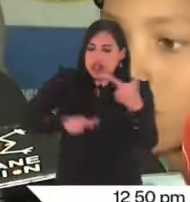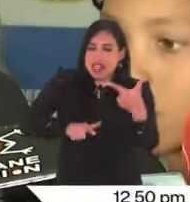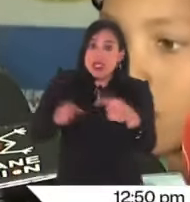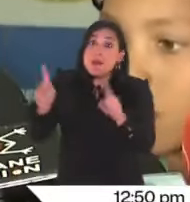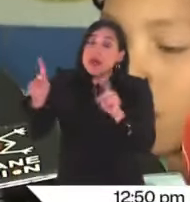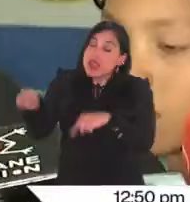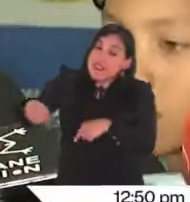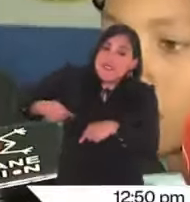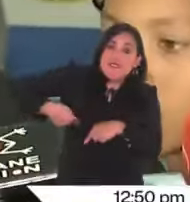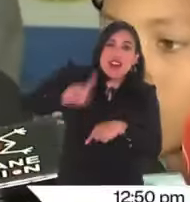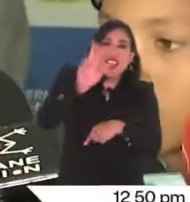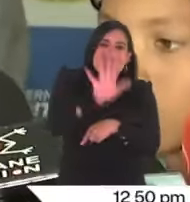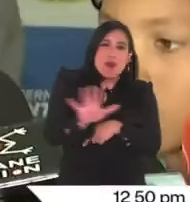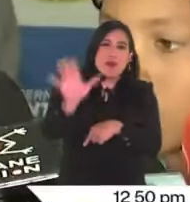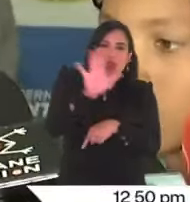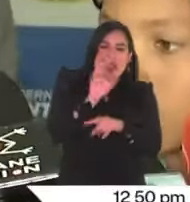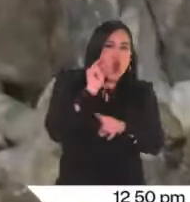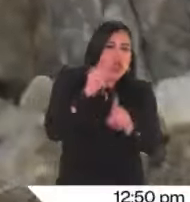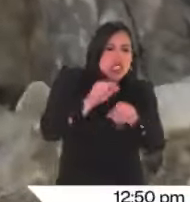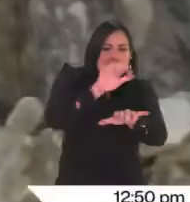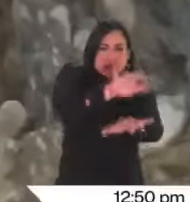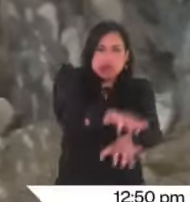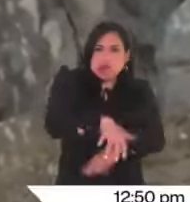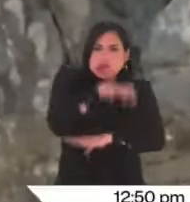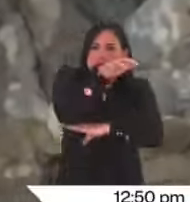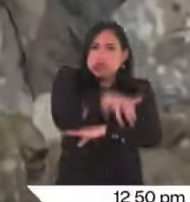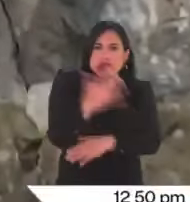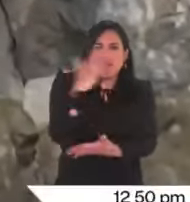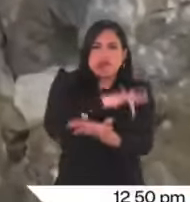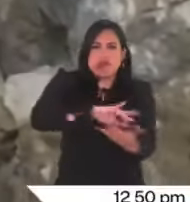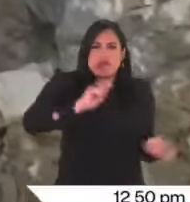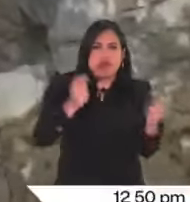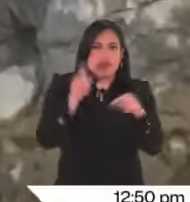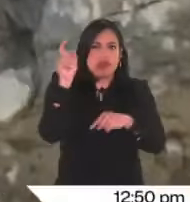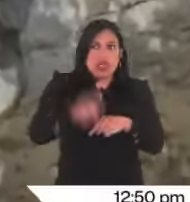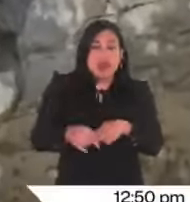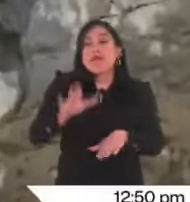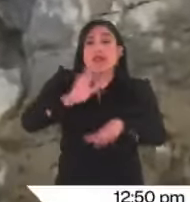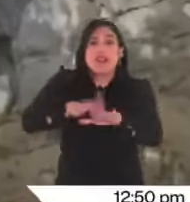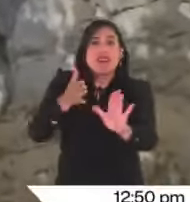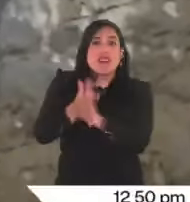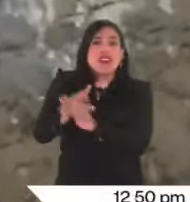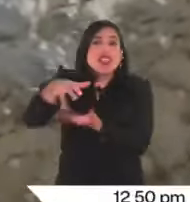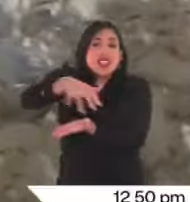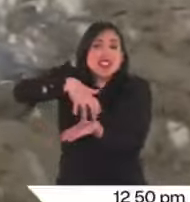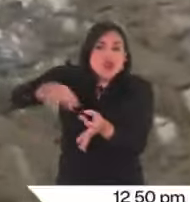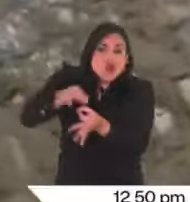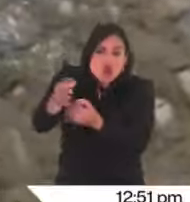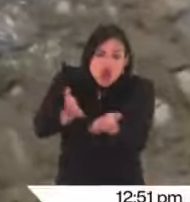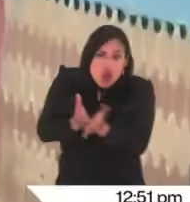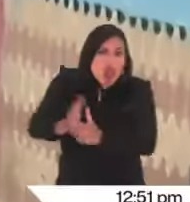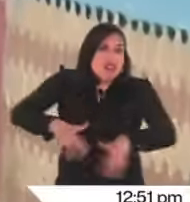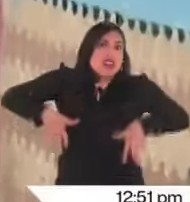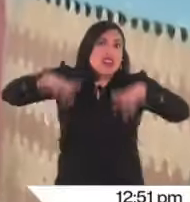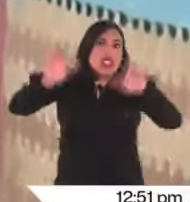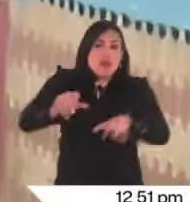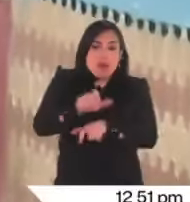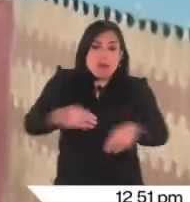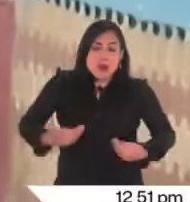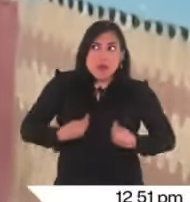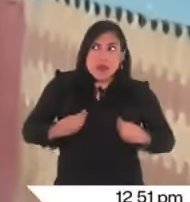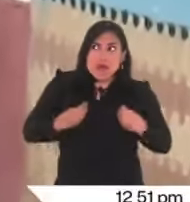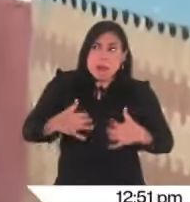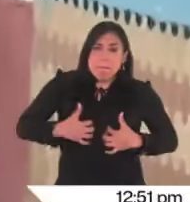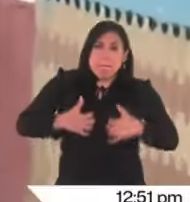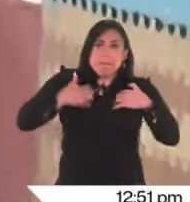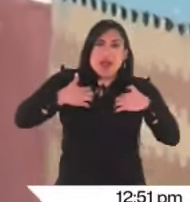al departamento para hacer más obras de mitigación en San Vicente de chucurí continúan las lluvias y crece el temor de los habitantes por nuevas emergencias y